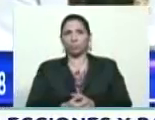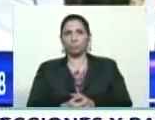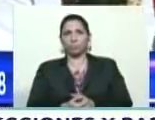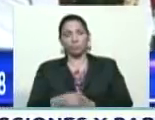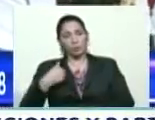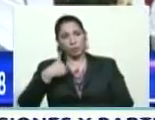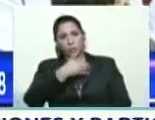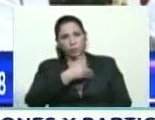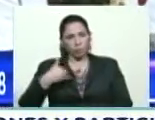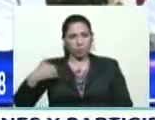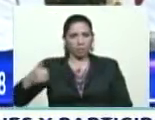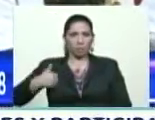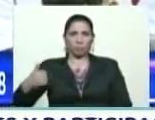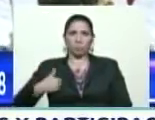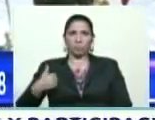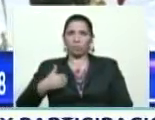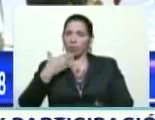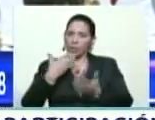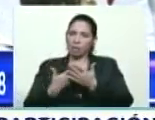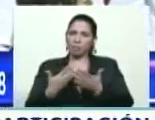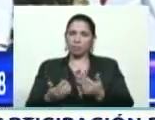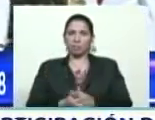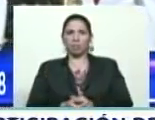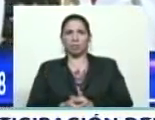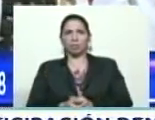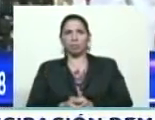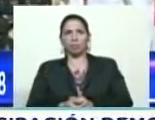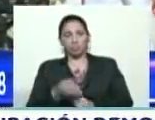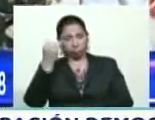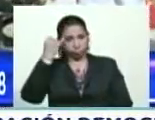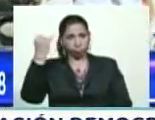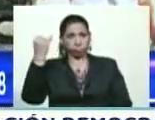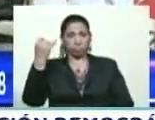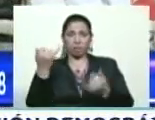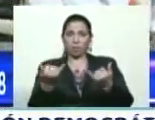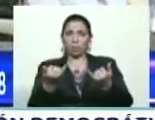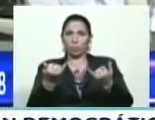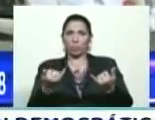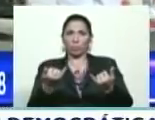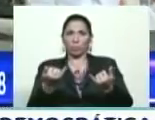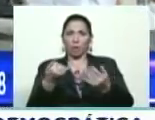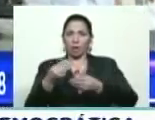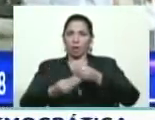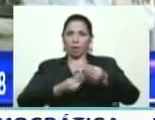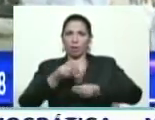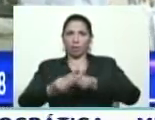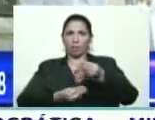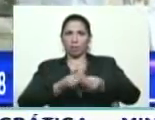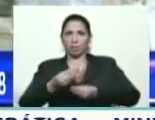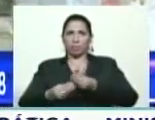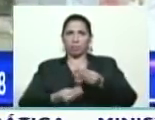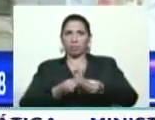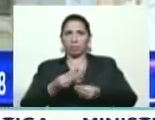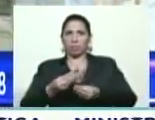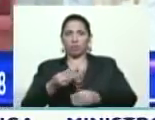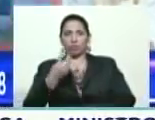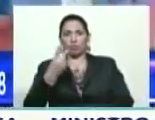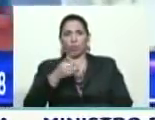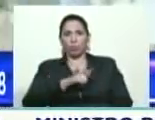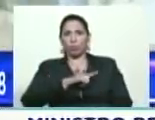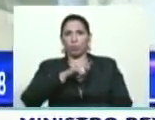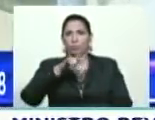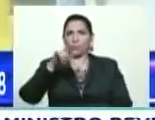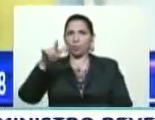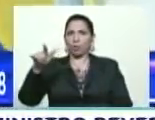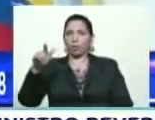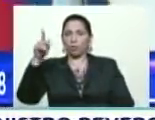quisiera agradecerles por esa idea que ahora ha realizado con estos dos vuelos llegados a